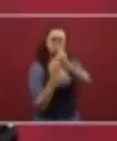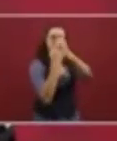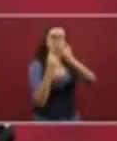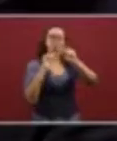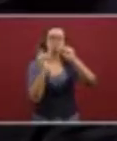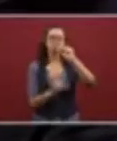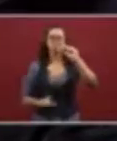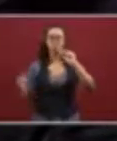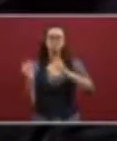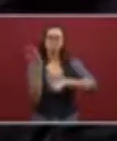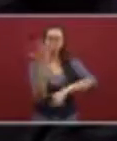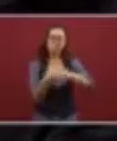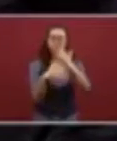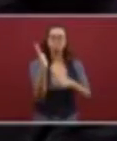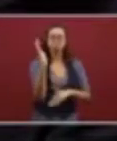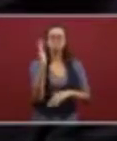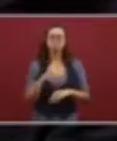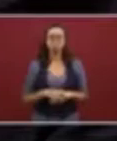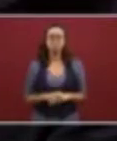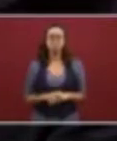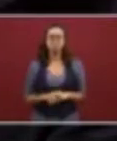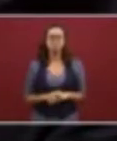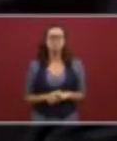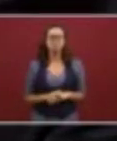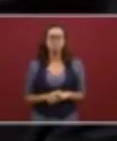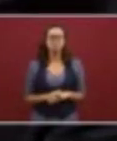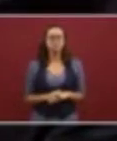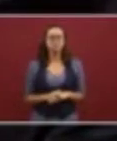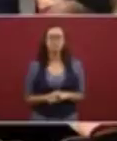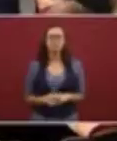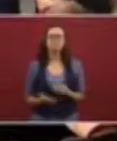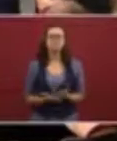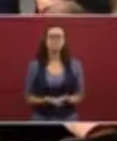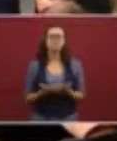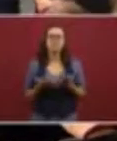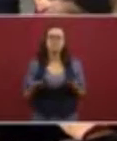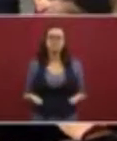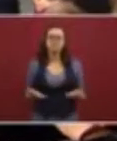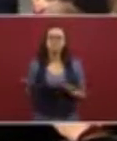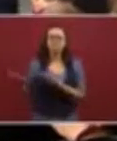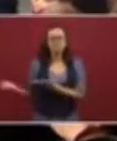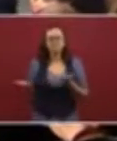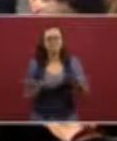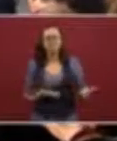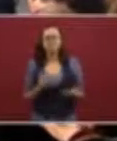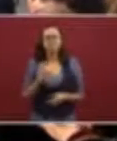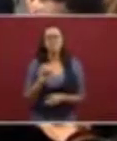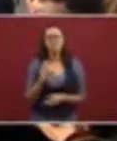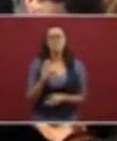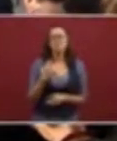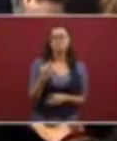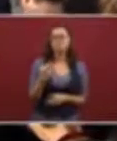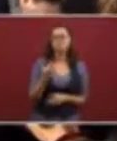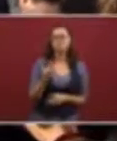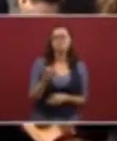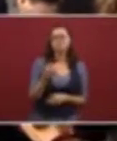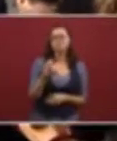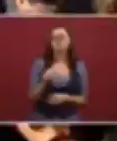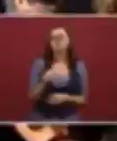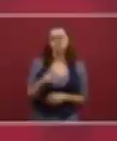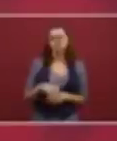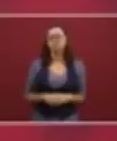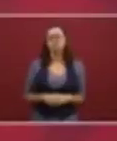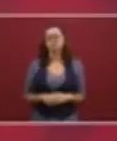Obrador dijo que a partir de ese día se van a desplegar ya elementos organizados por todo el país para garantizar la seguridad de los ciudadanos. Recordó